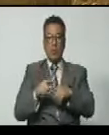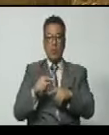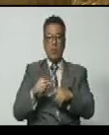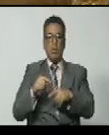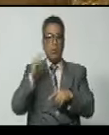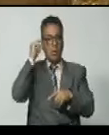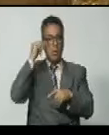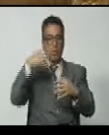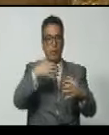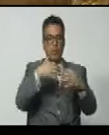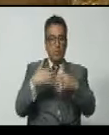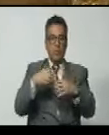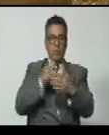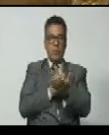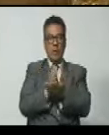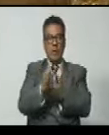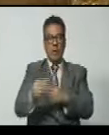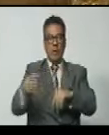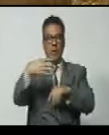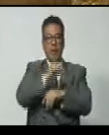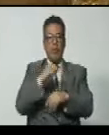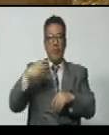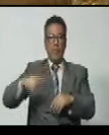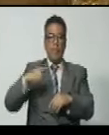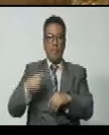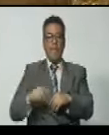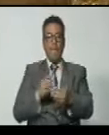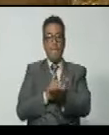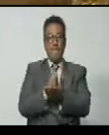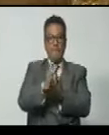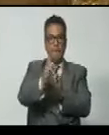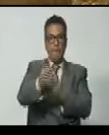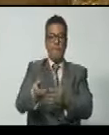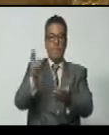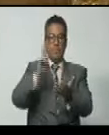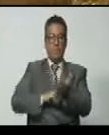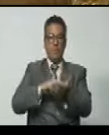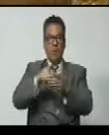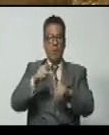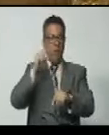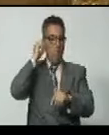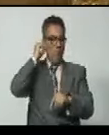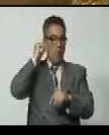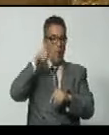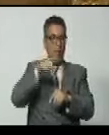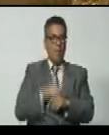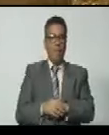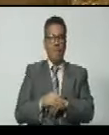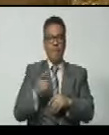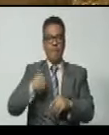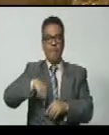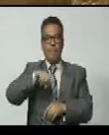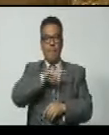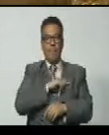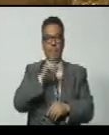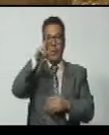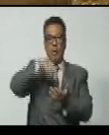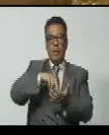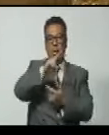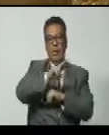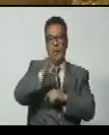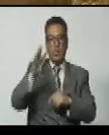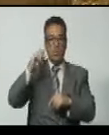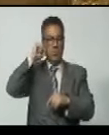conmemorar la lucha sino seguir conquistando derechos y seguir reivindicando a nuestras mujeres, y por eso para nosotros el